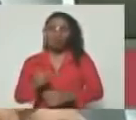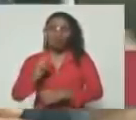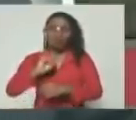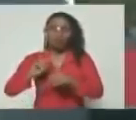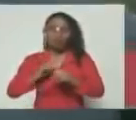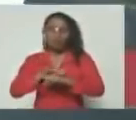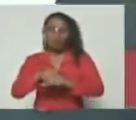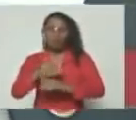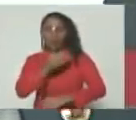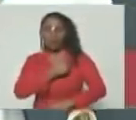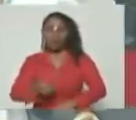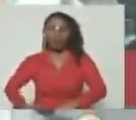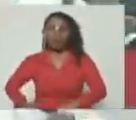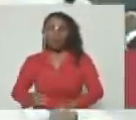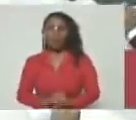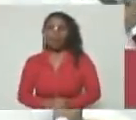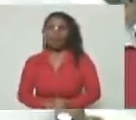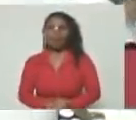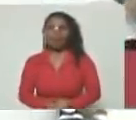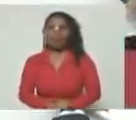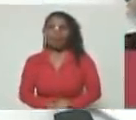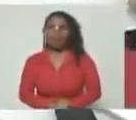presidente.